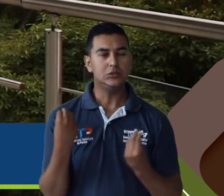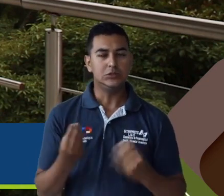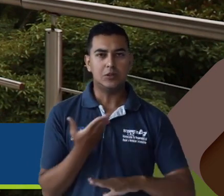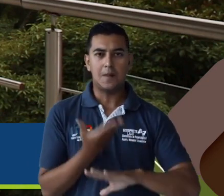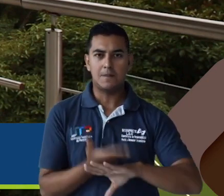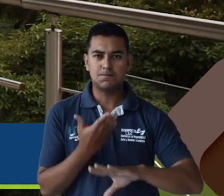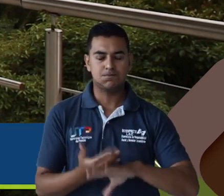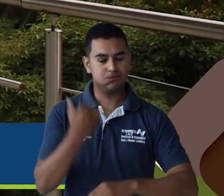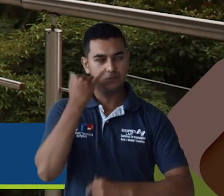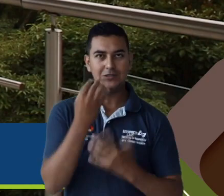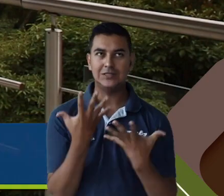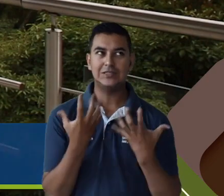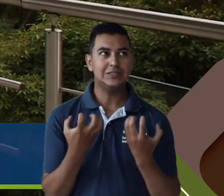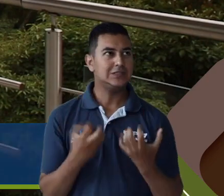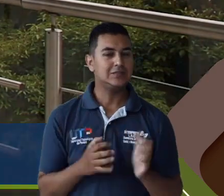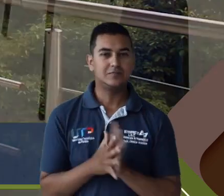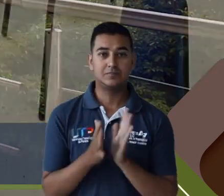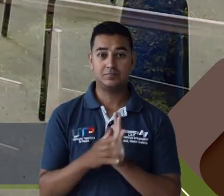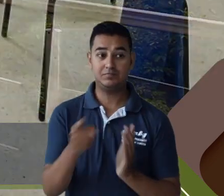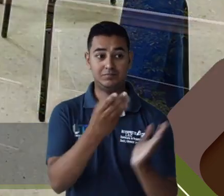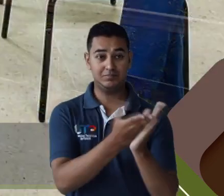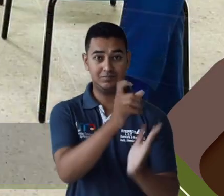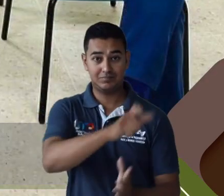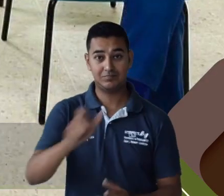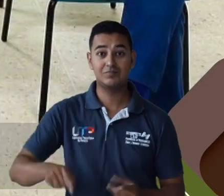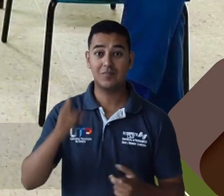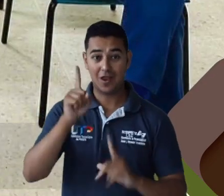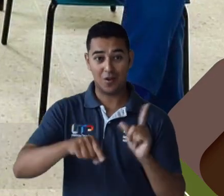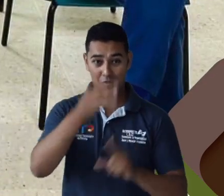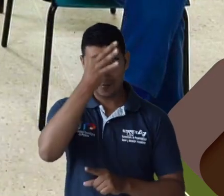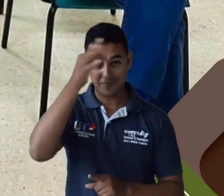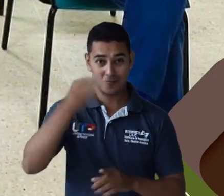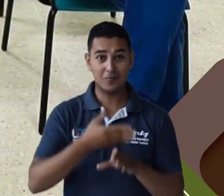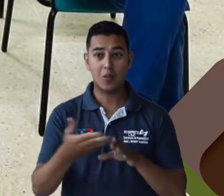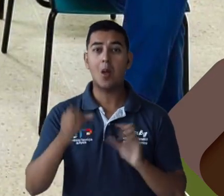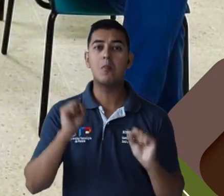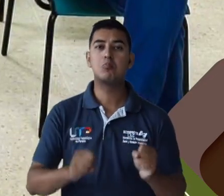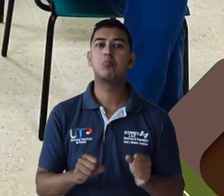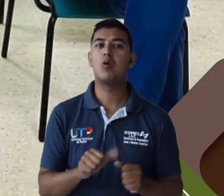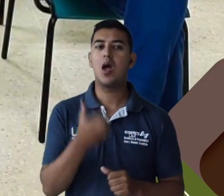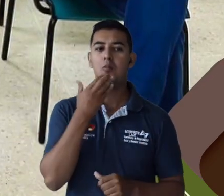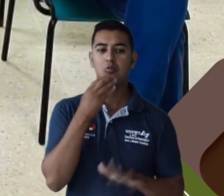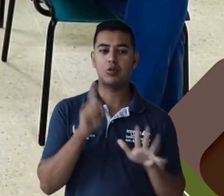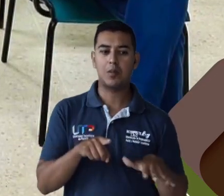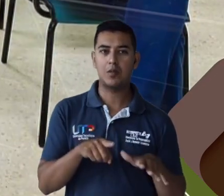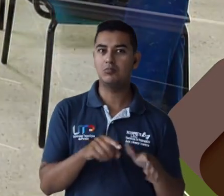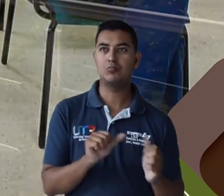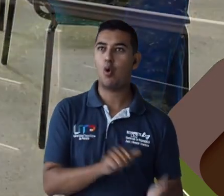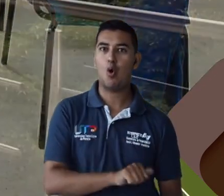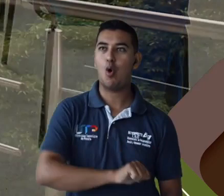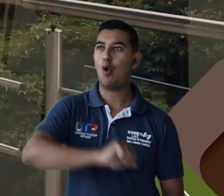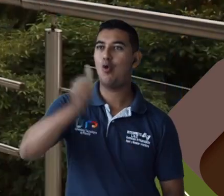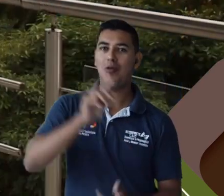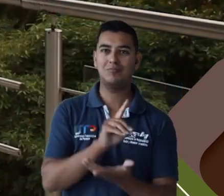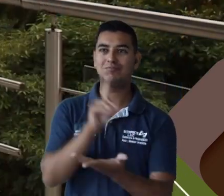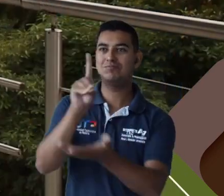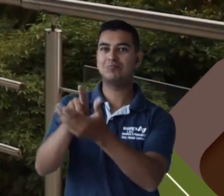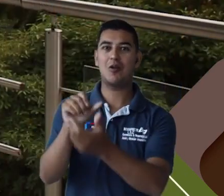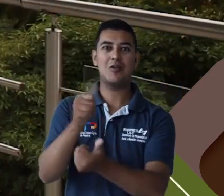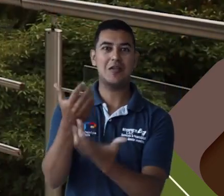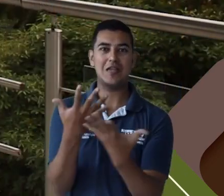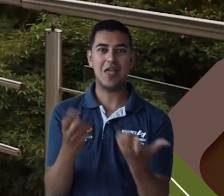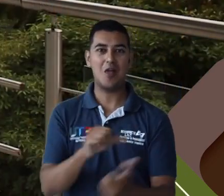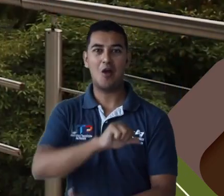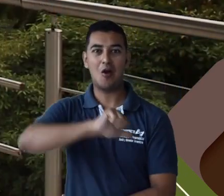la internacionalización, pues permite a nuestros estudiantes, tanto de pregrado como posgrado, cursar sus últimos semestres en una institución de destino con la que